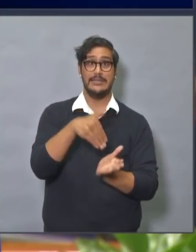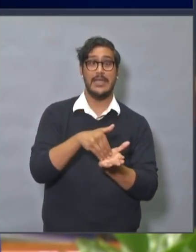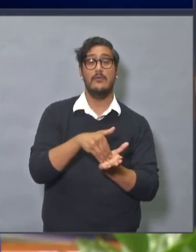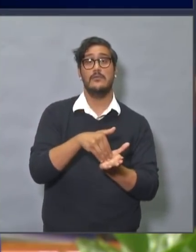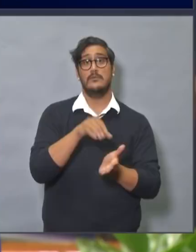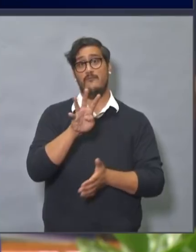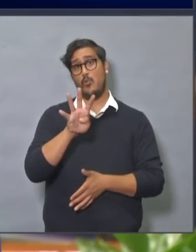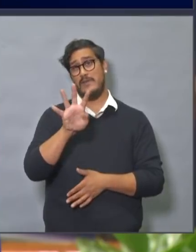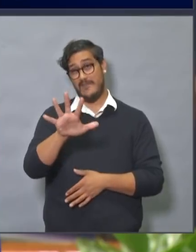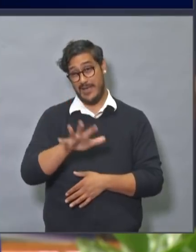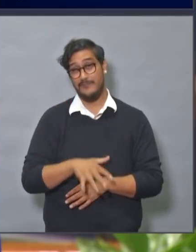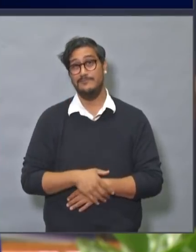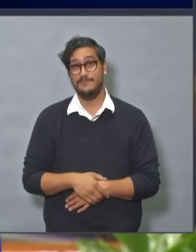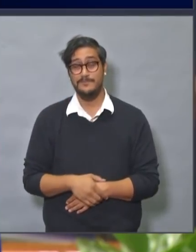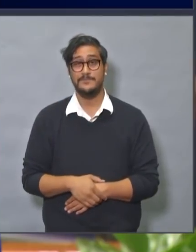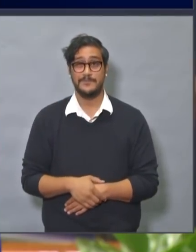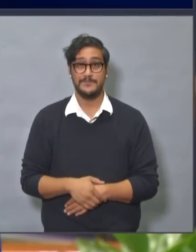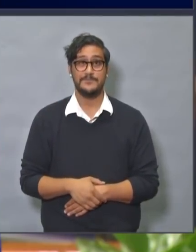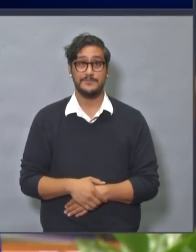159,045.